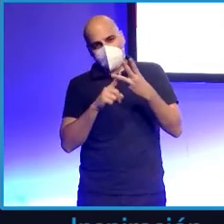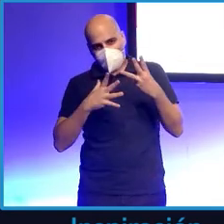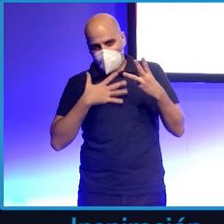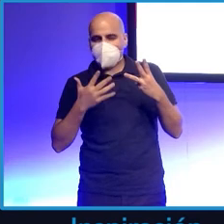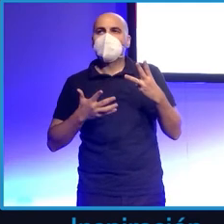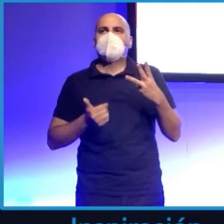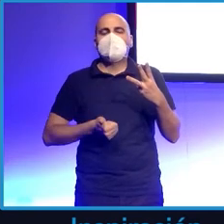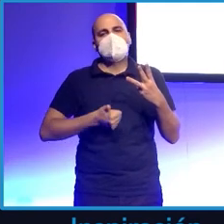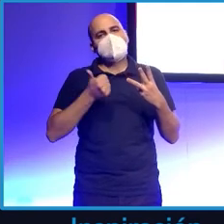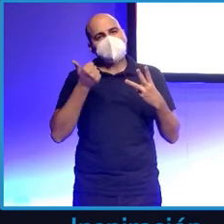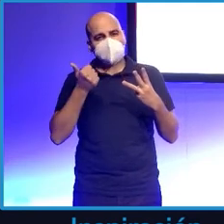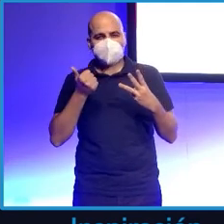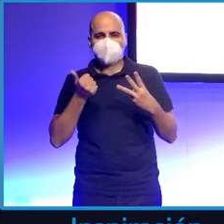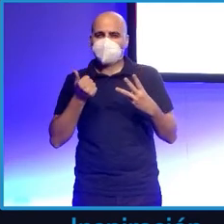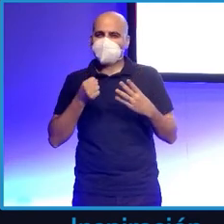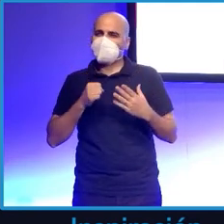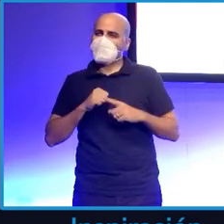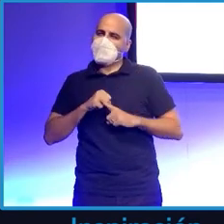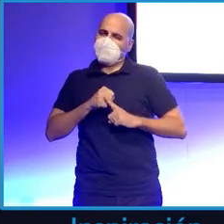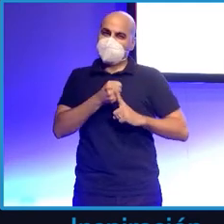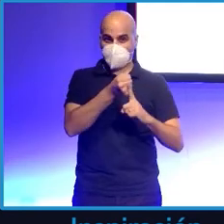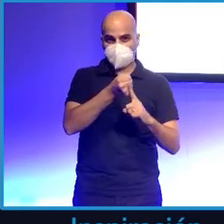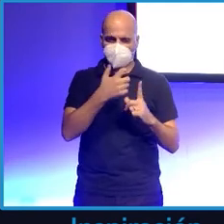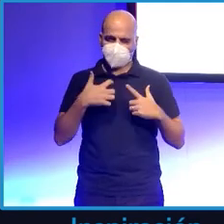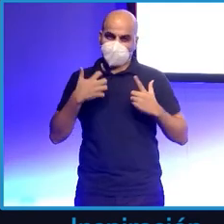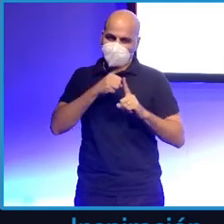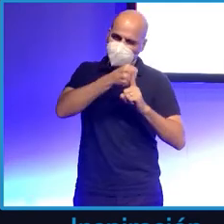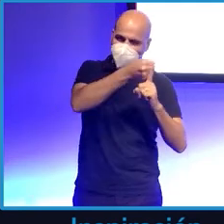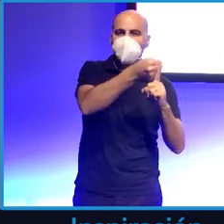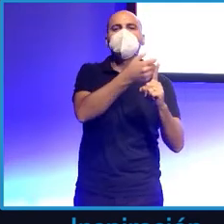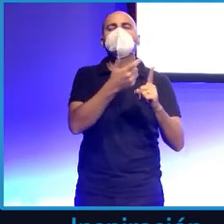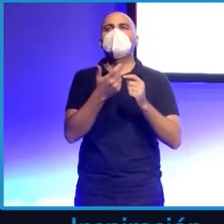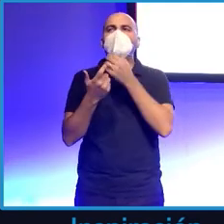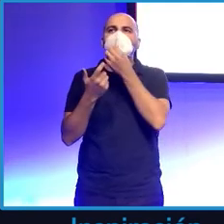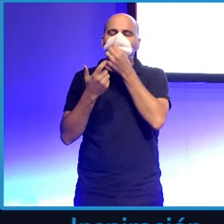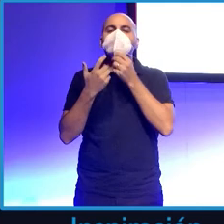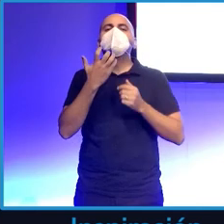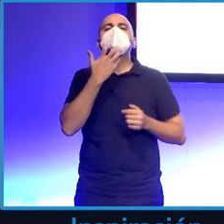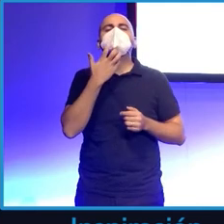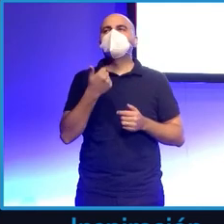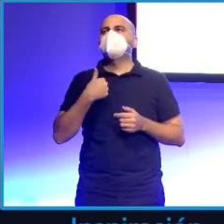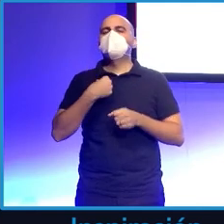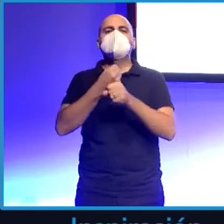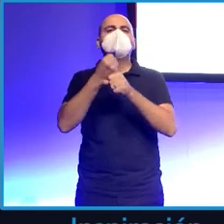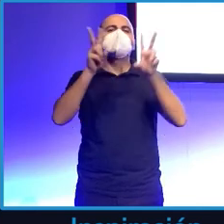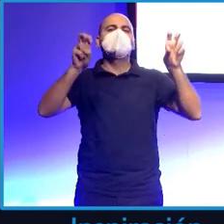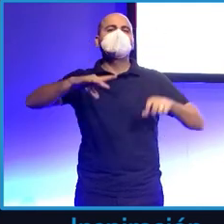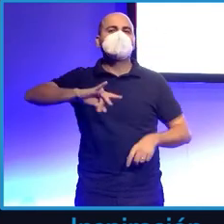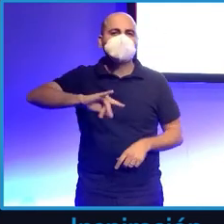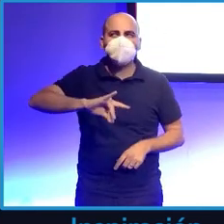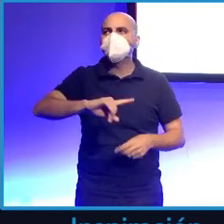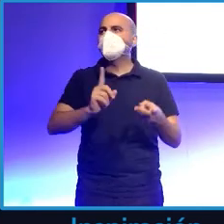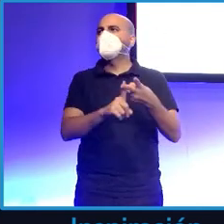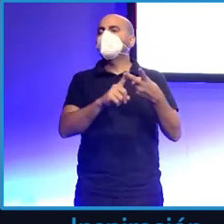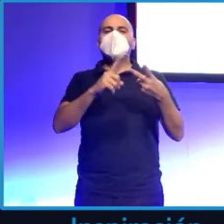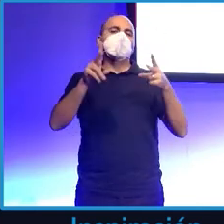no es la manera más agresiva me sirve para sectores como los que trabajo así más complicados no cuando me toca trabajar sector casinos sector adulto en los